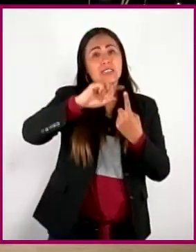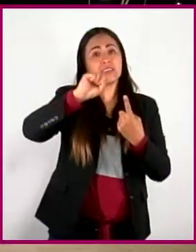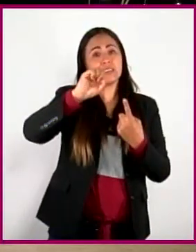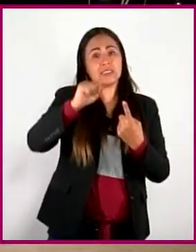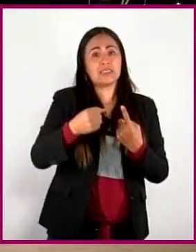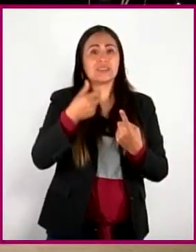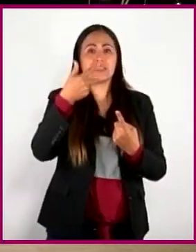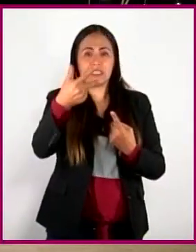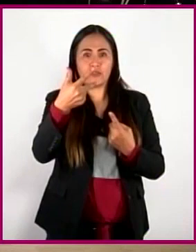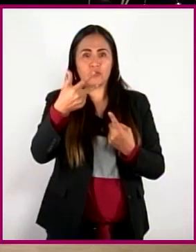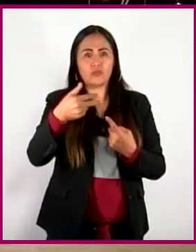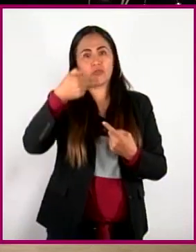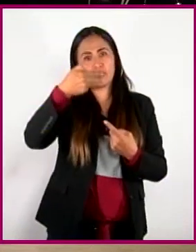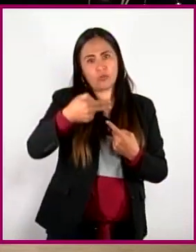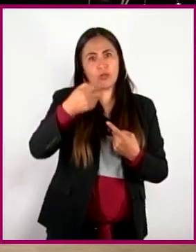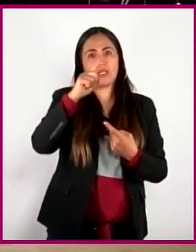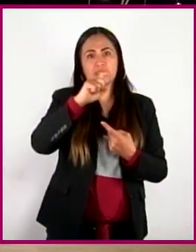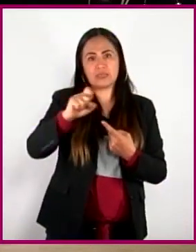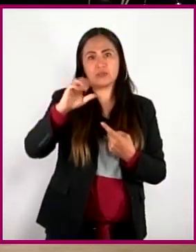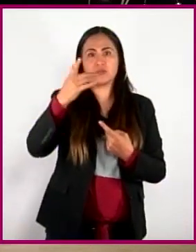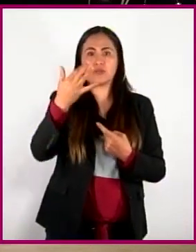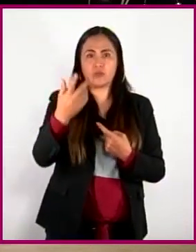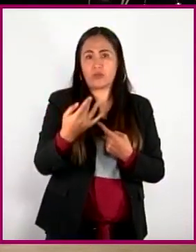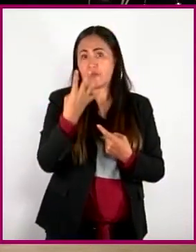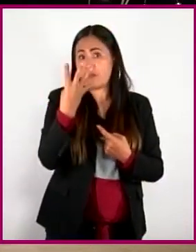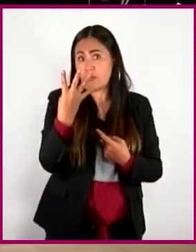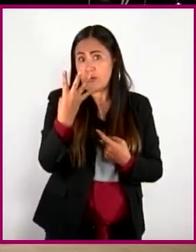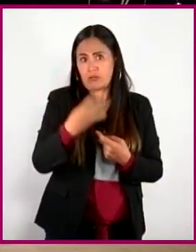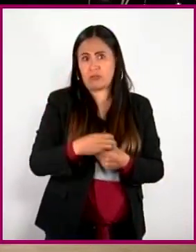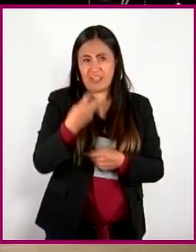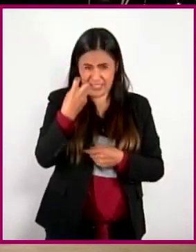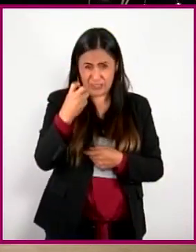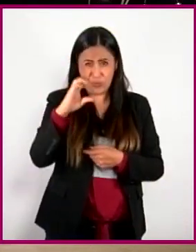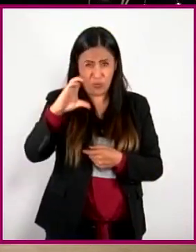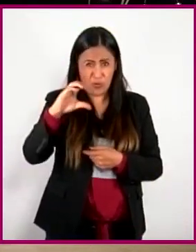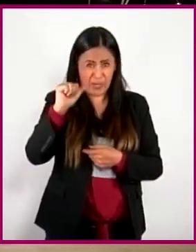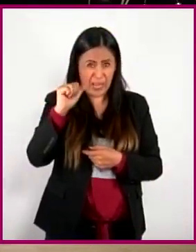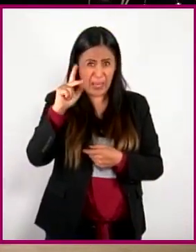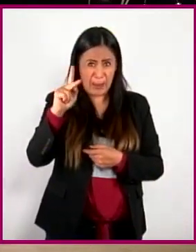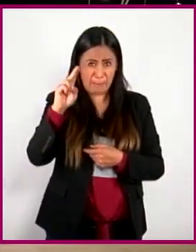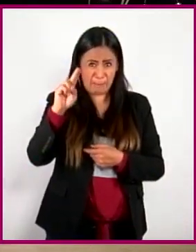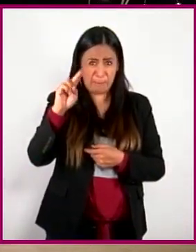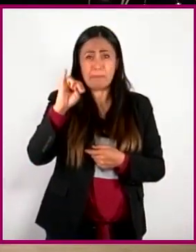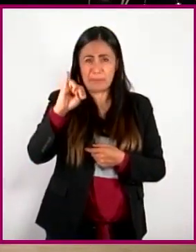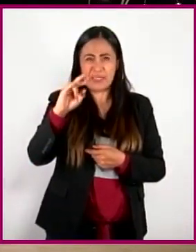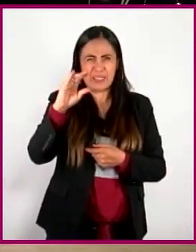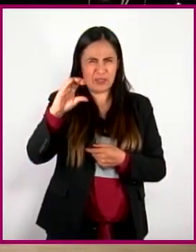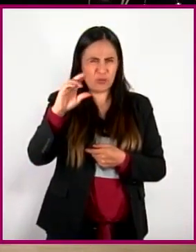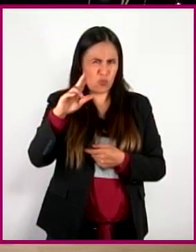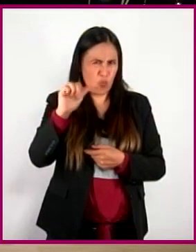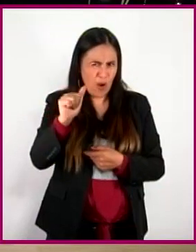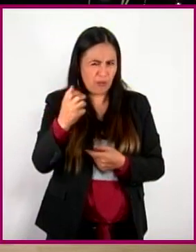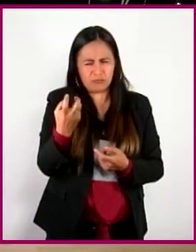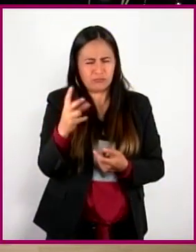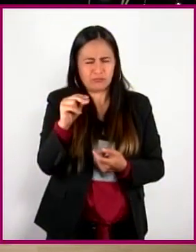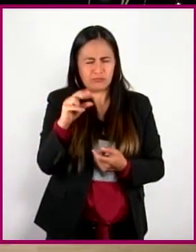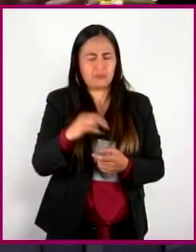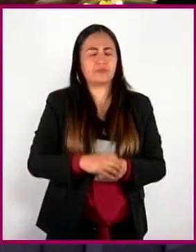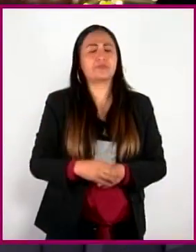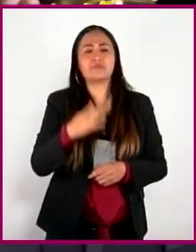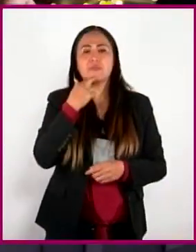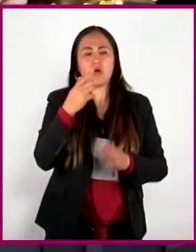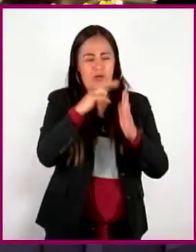es igual a 154. Y pues tampoco es un número capicúa. Entonces, propongo que consideremos lo